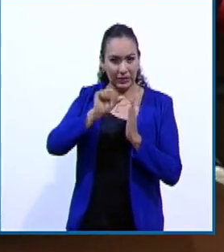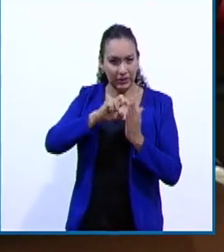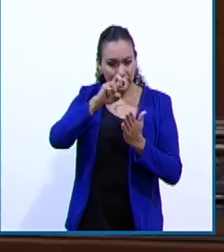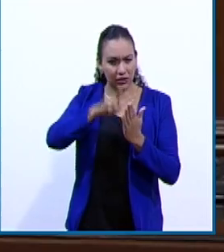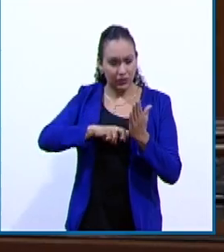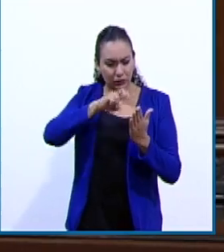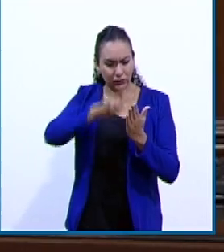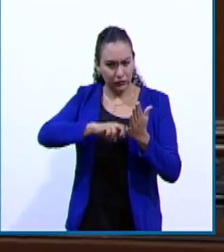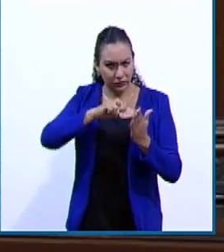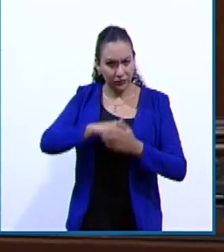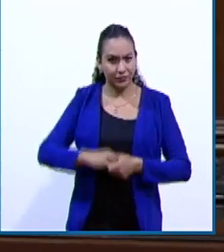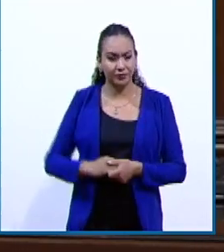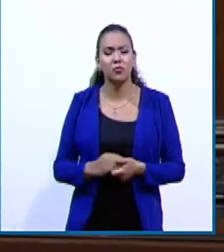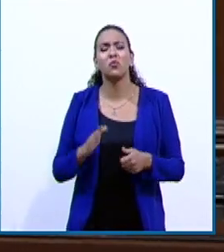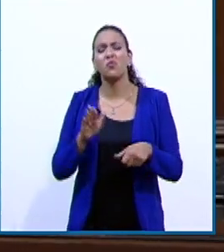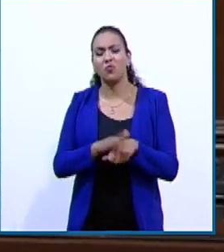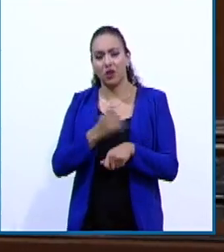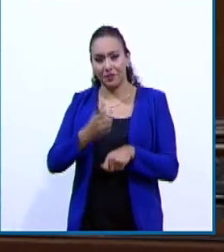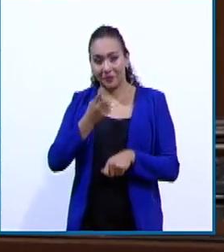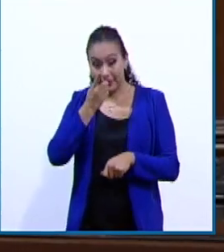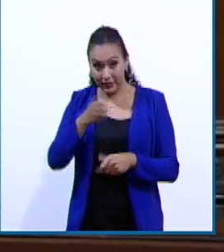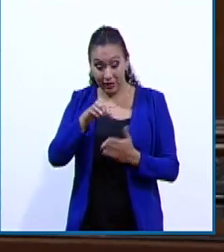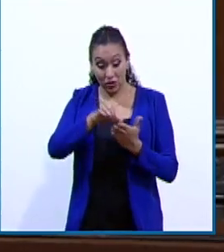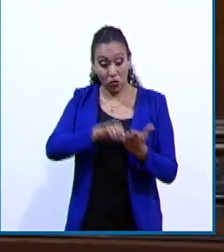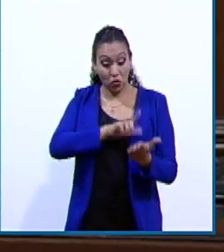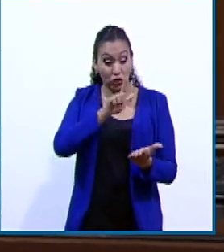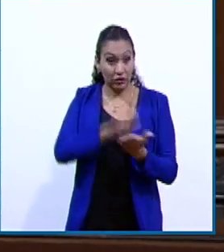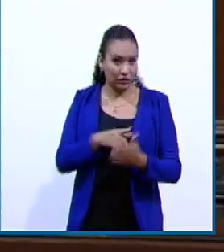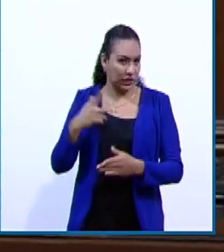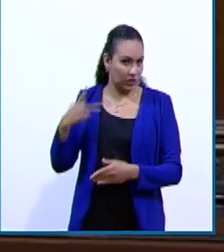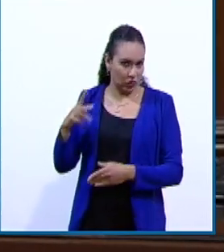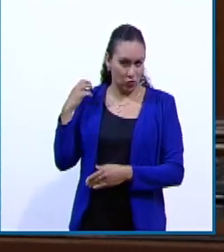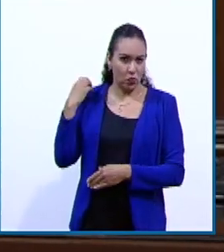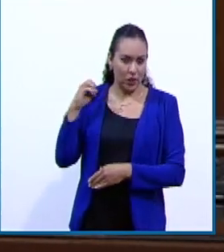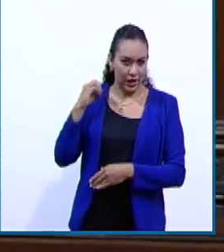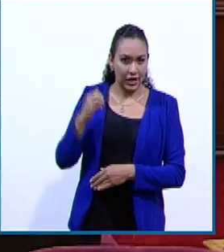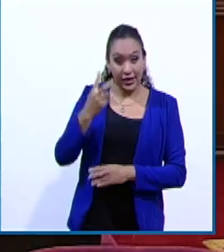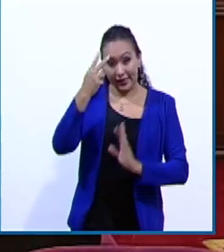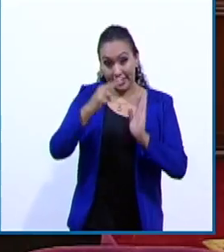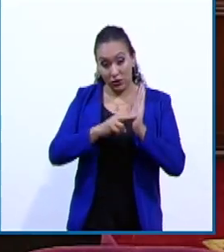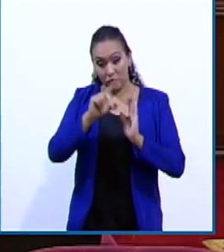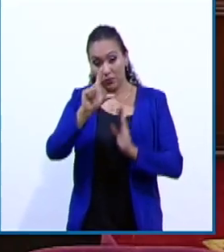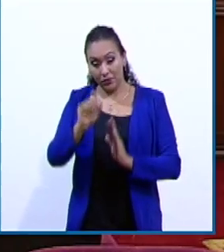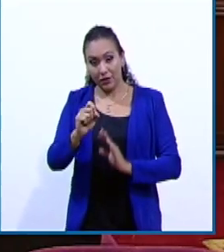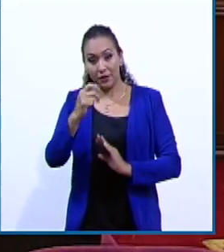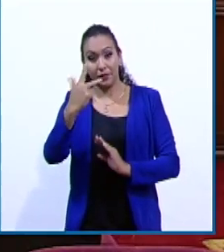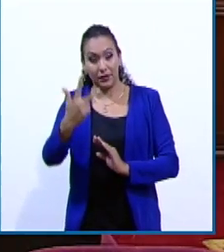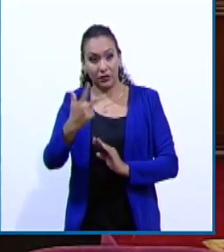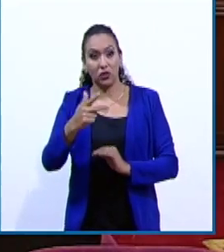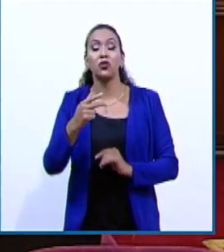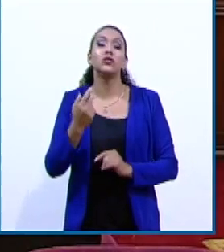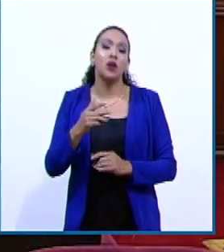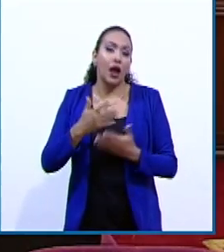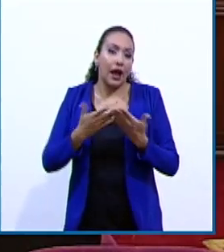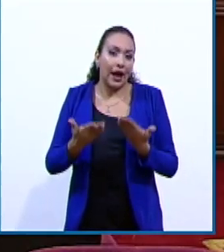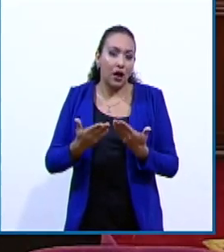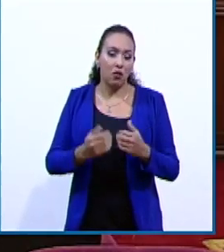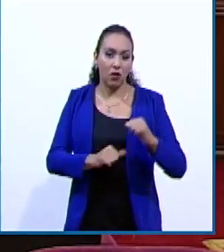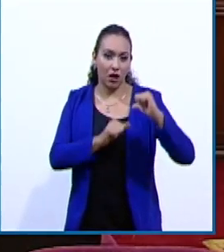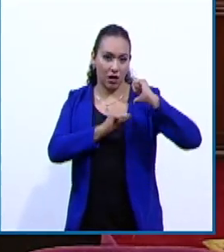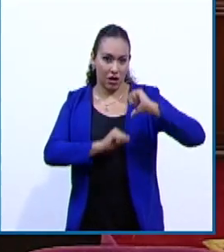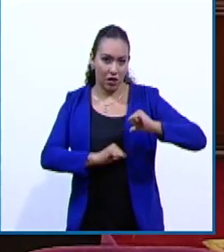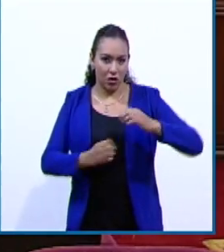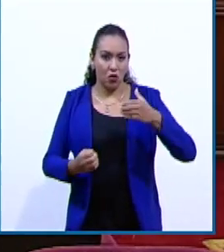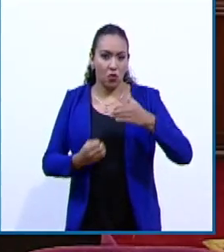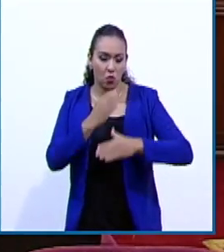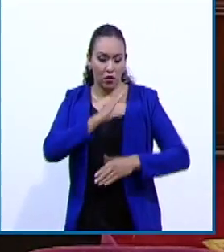centró en que la Constitución oaxaqueña, al establecer que la gubernatura electa en 2028 será por un periodo de 2 años, podría ser que